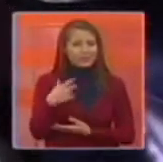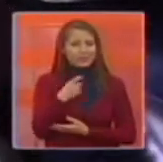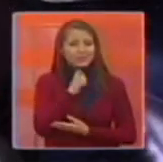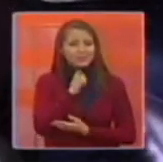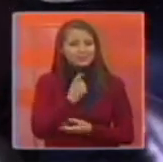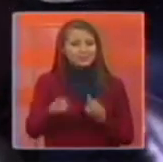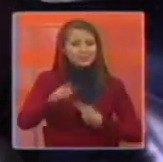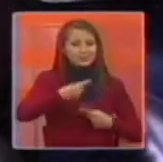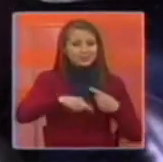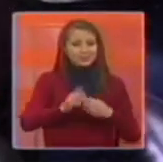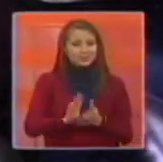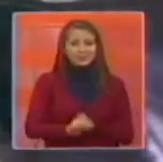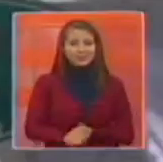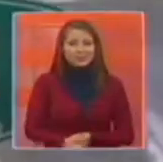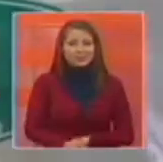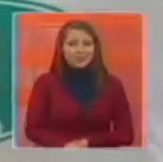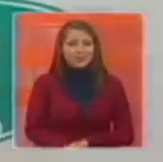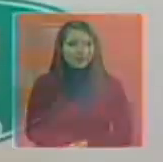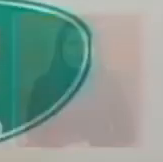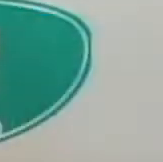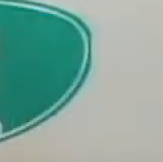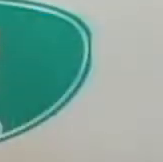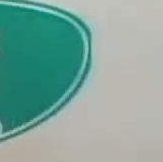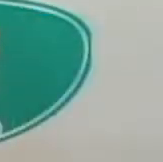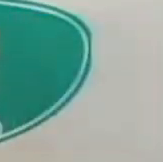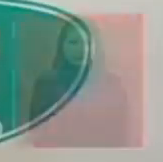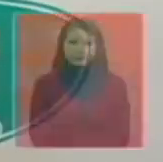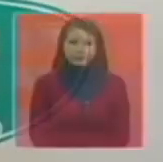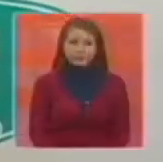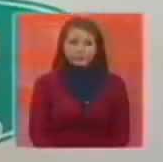Vámonos a la pausita y volvemos.